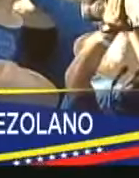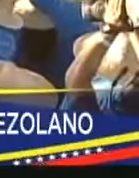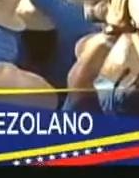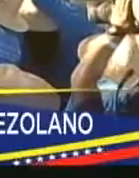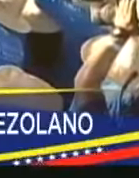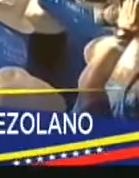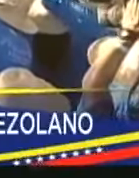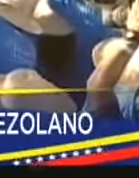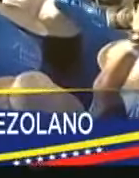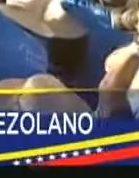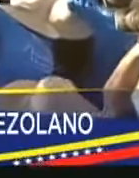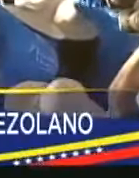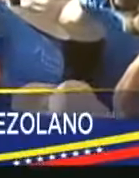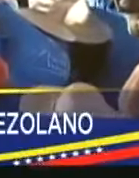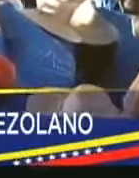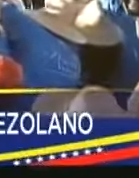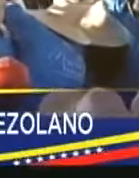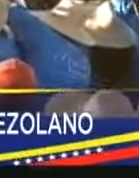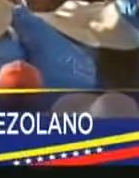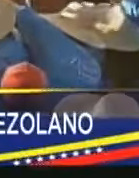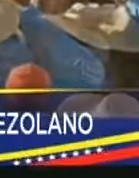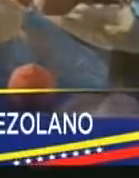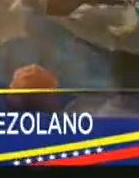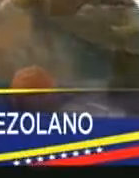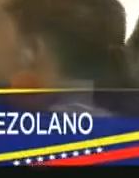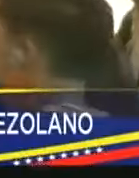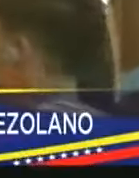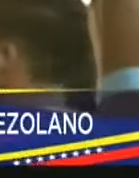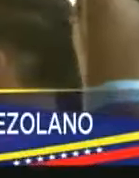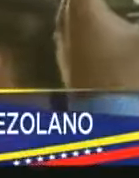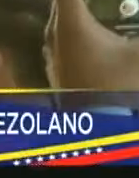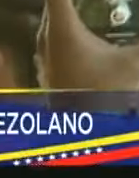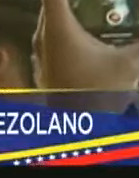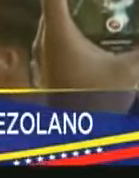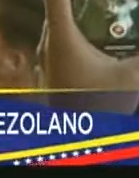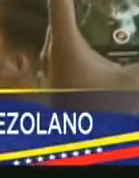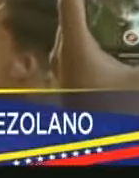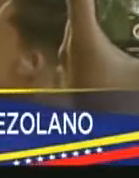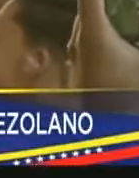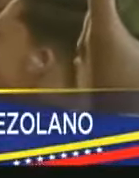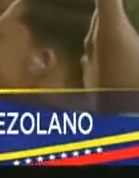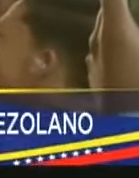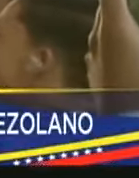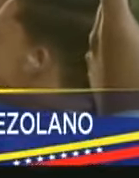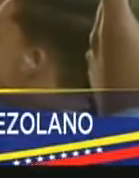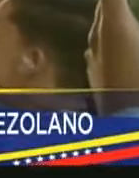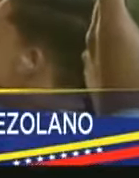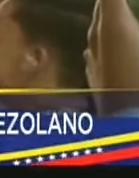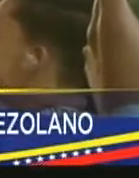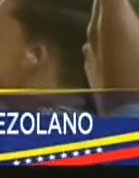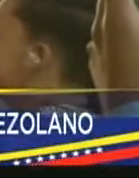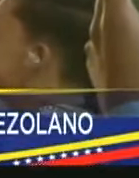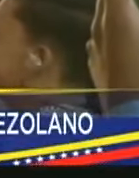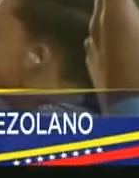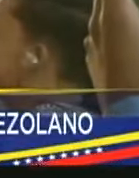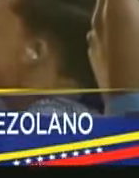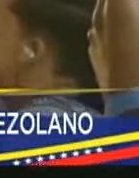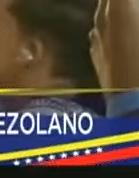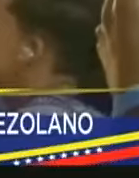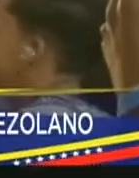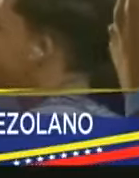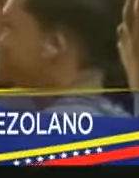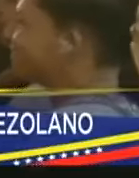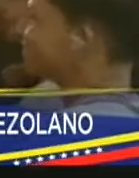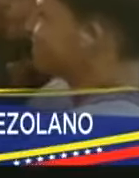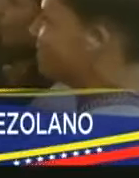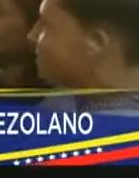es Tejiendo Redes, nace dentro de la gran misión Venezuela Mujer y busca empoderar a la mujer como sujeto social de este sector productivo